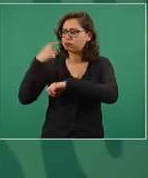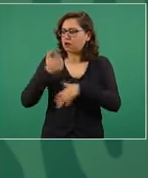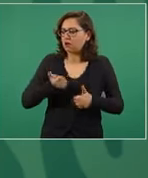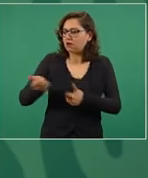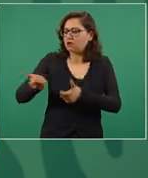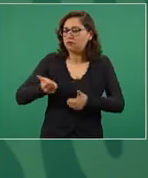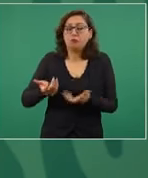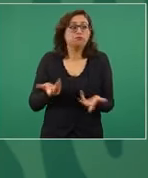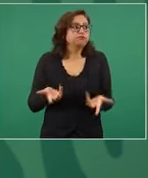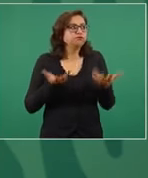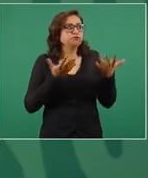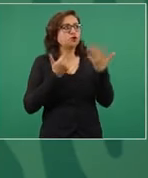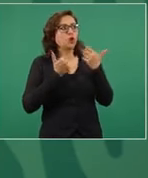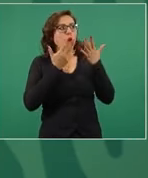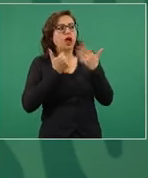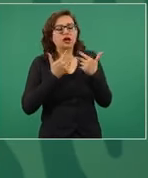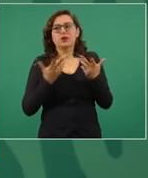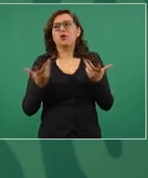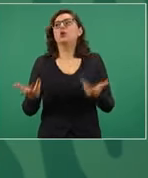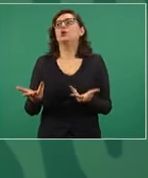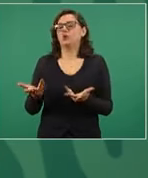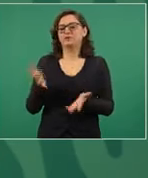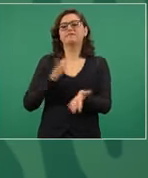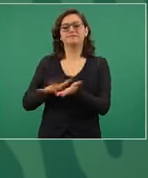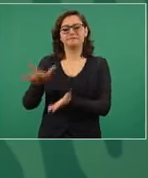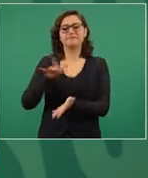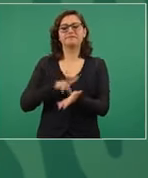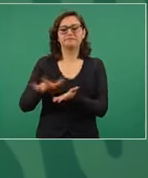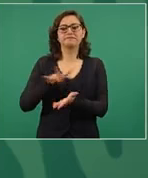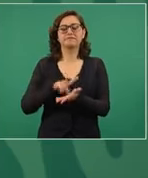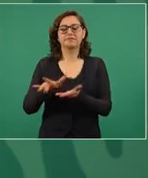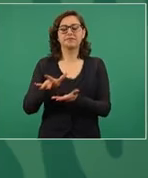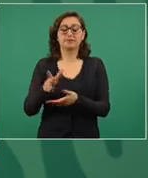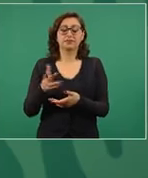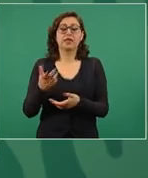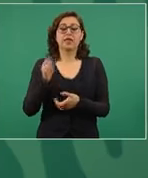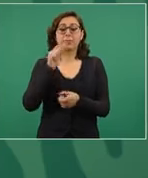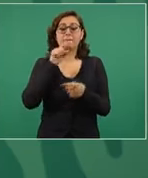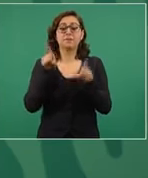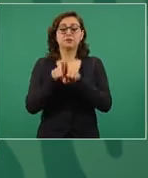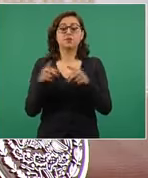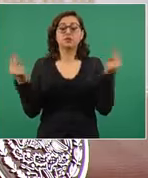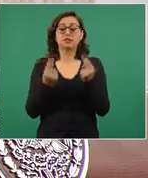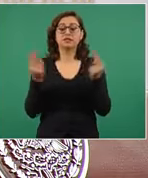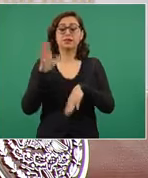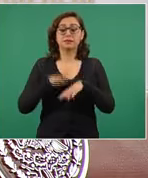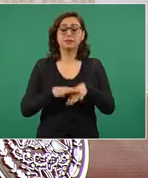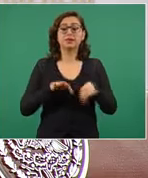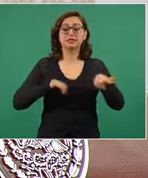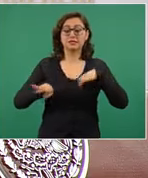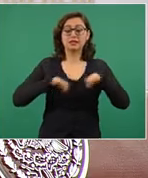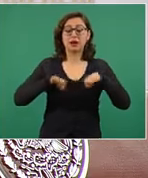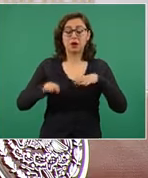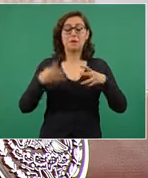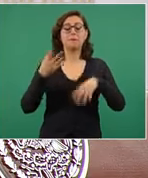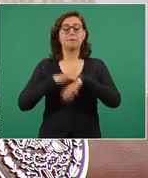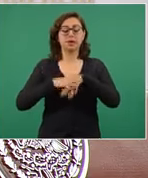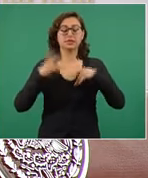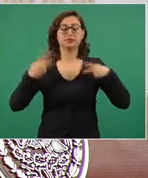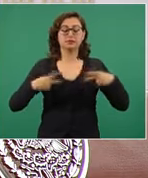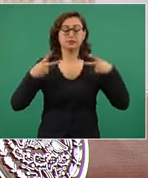mucha obra y se está demandando también mucha fuerza de trabajo, y ahí hay posibilidad